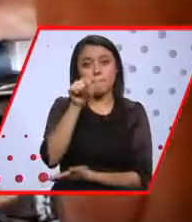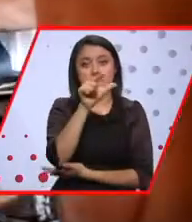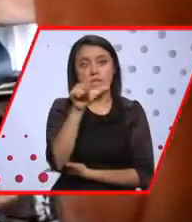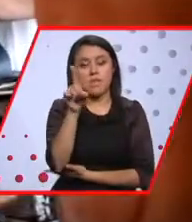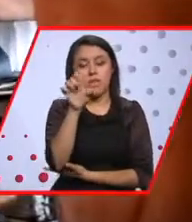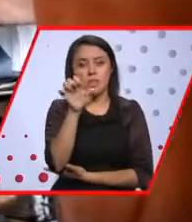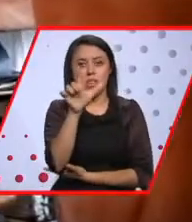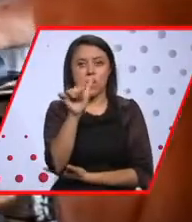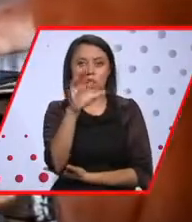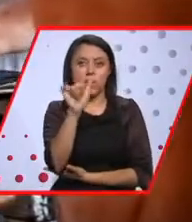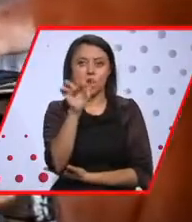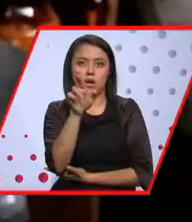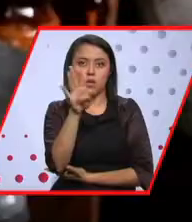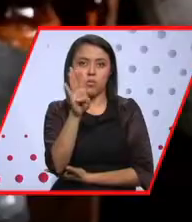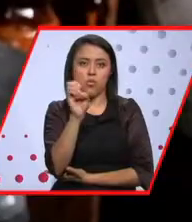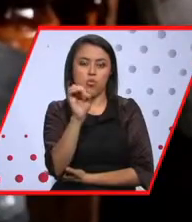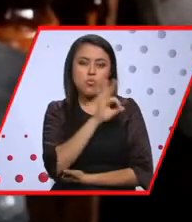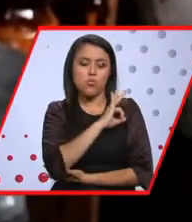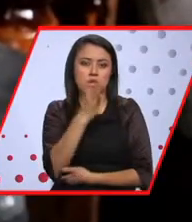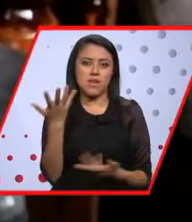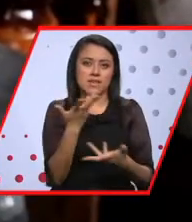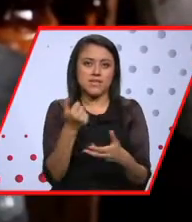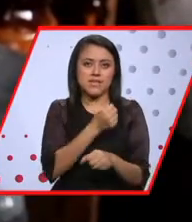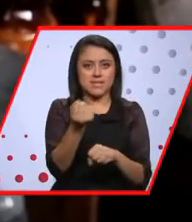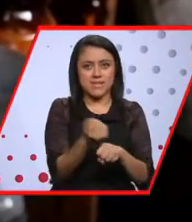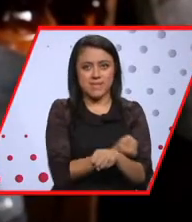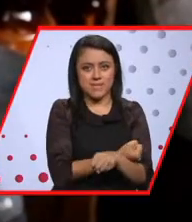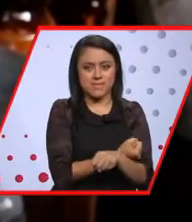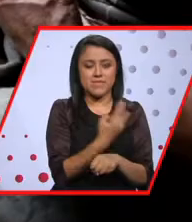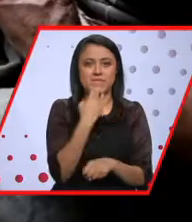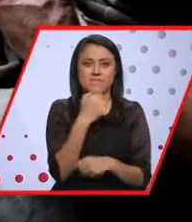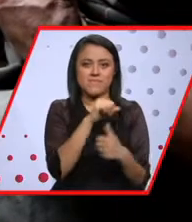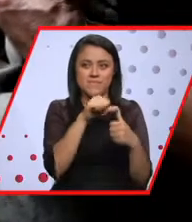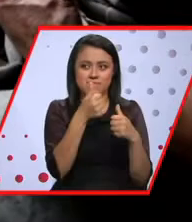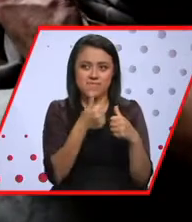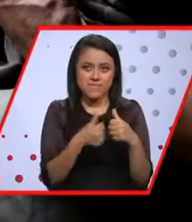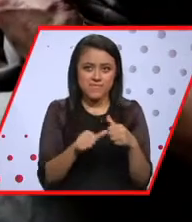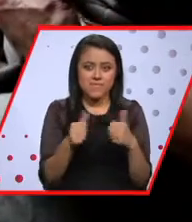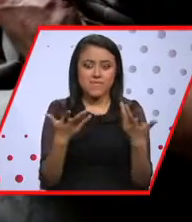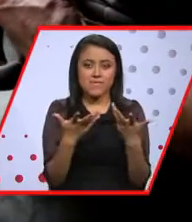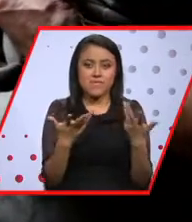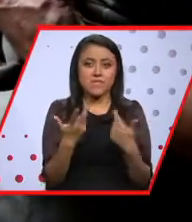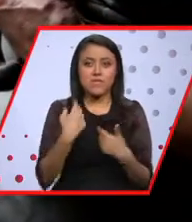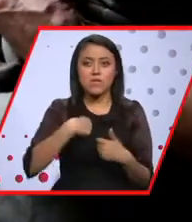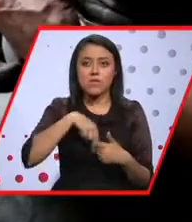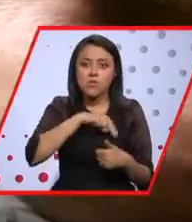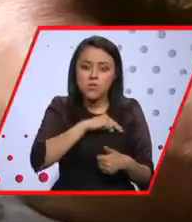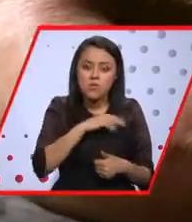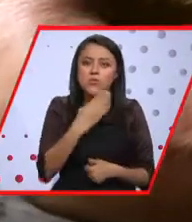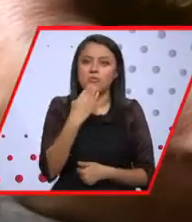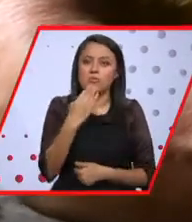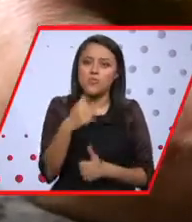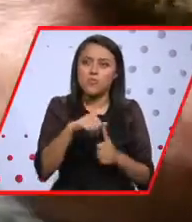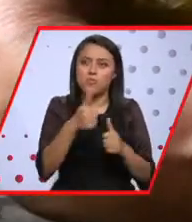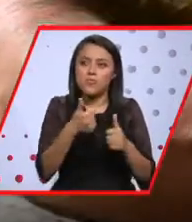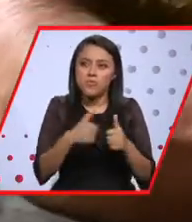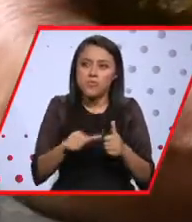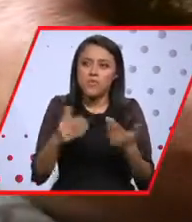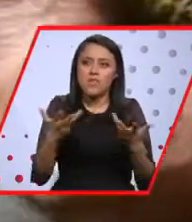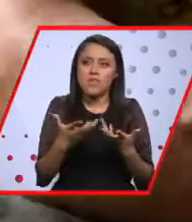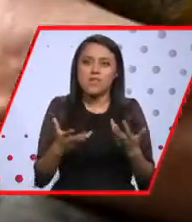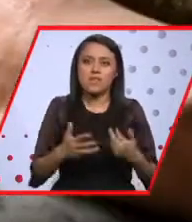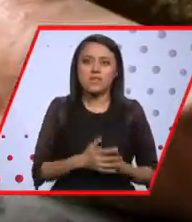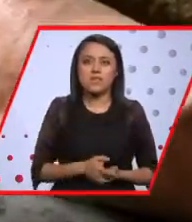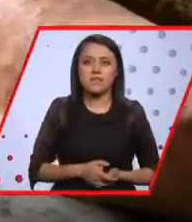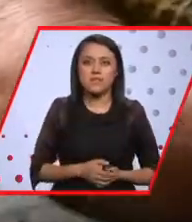la elaboración del botín de charro es todo un arte. Ahora sí que nosotros nos dedicamos al botín charro porque pues no teníamos